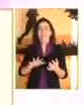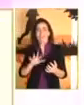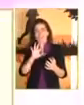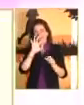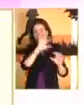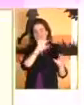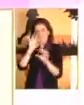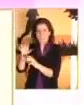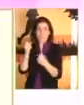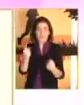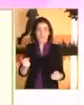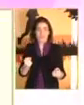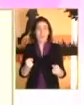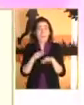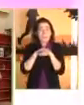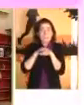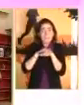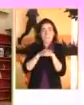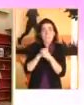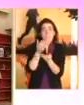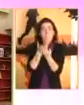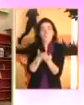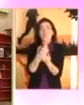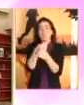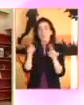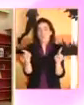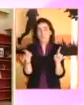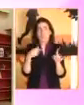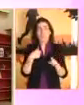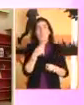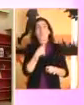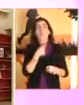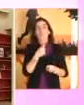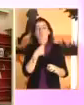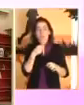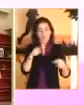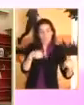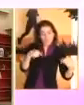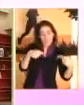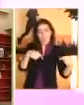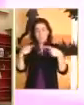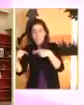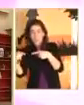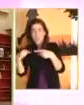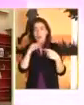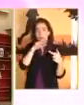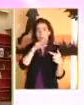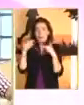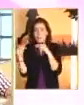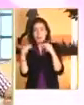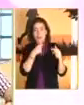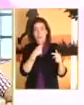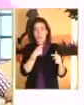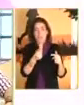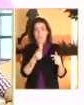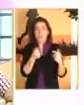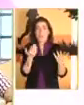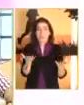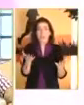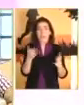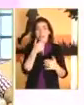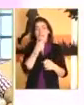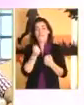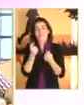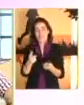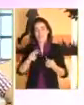se trata. Os pido una cosa. A mí me gusta mucho que discutáis y que habléis una encima de la otra, pero para